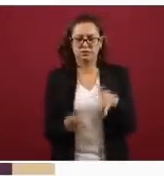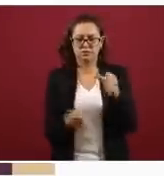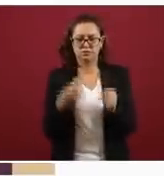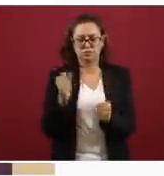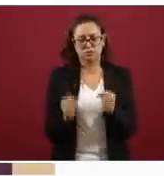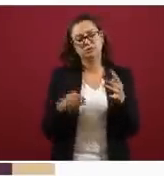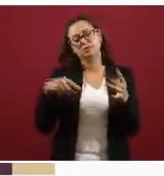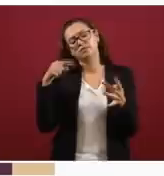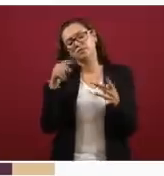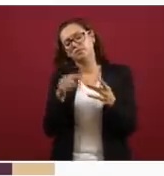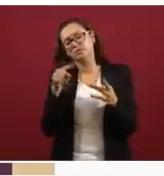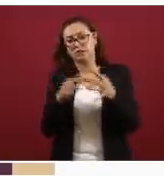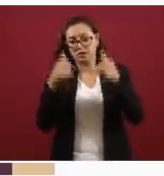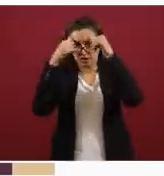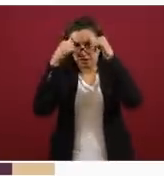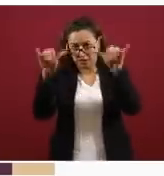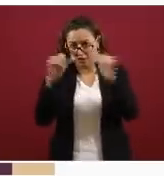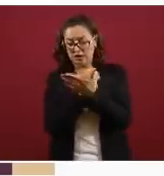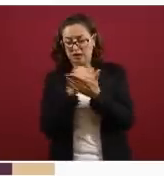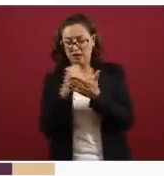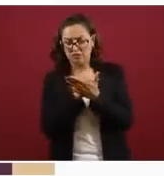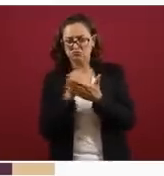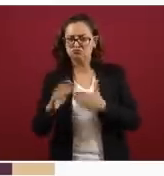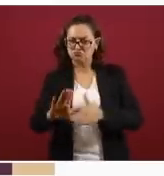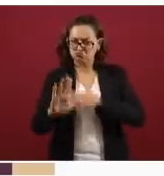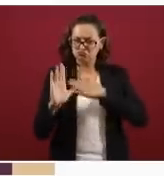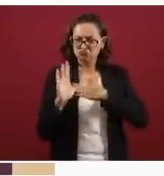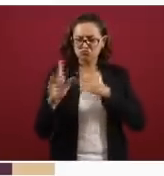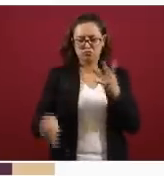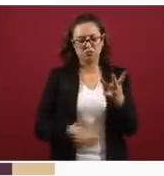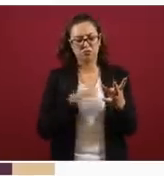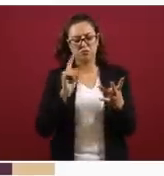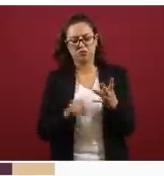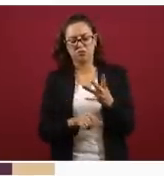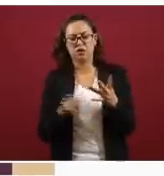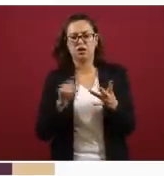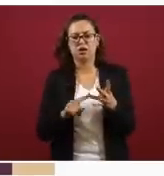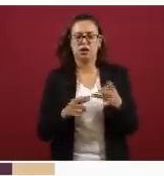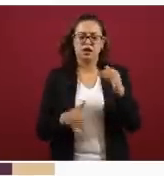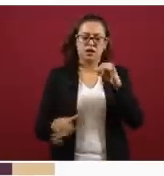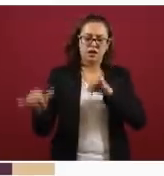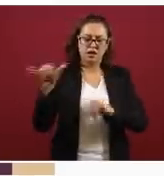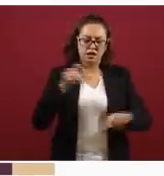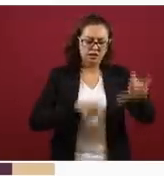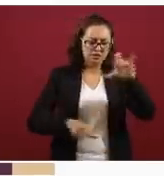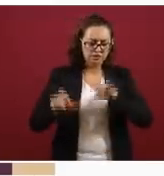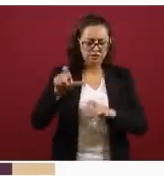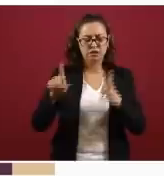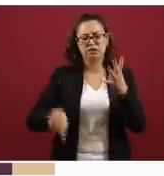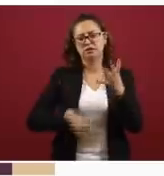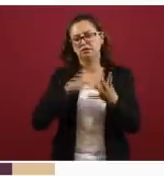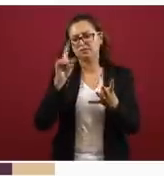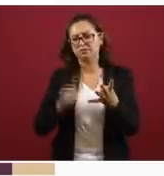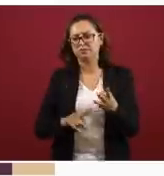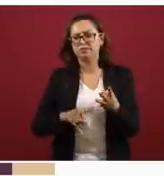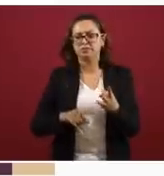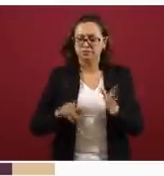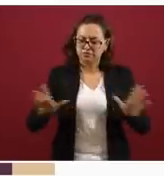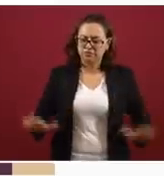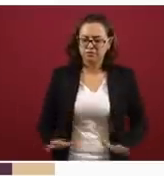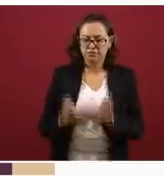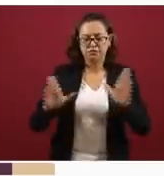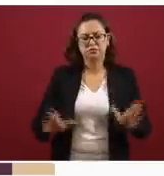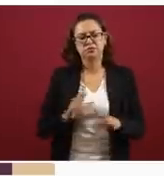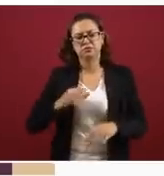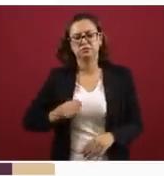Palabra, Fertilizantes y Producción para el Bienestar. Precios de Garantía favorece gradualmente